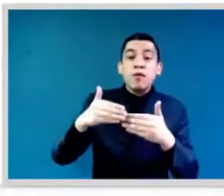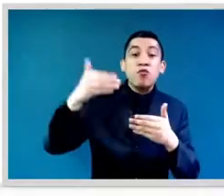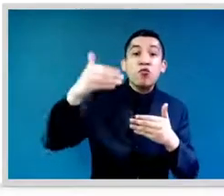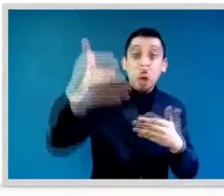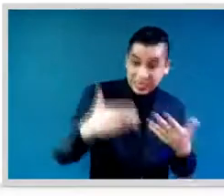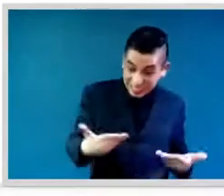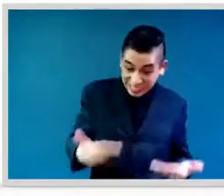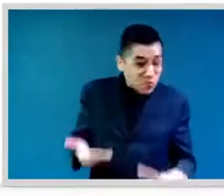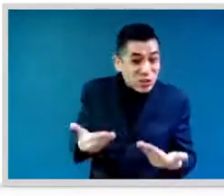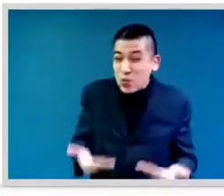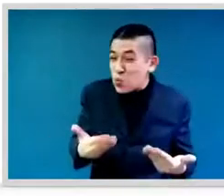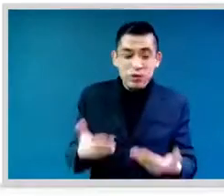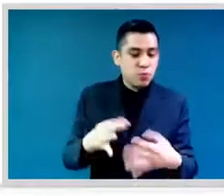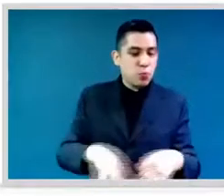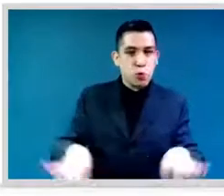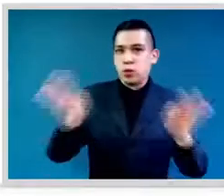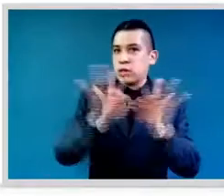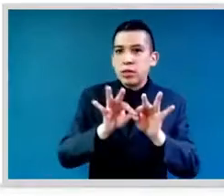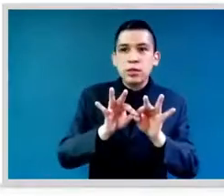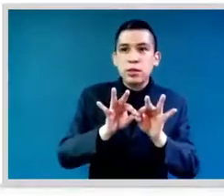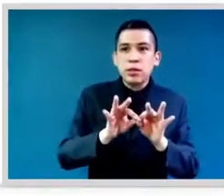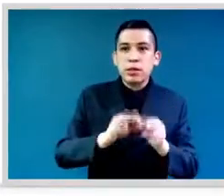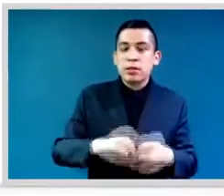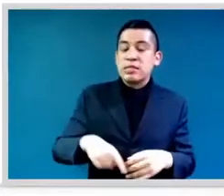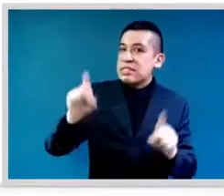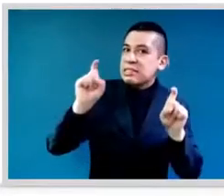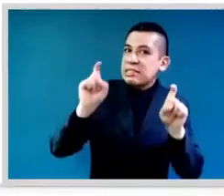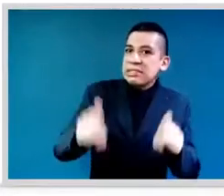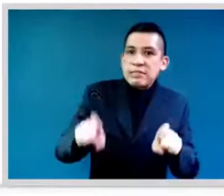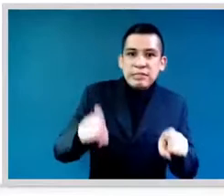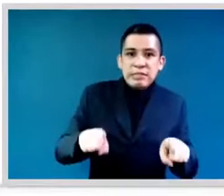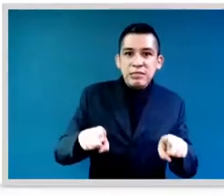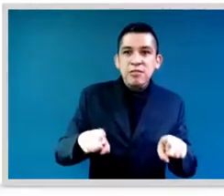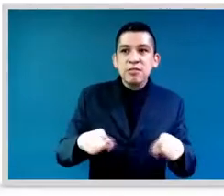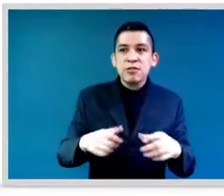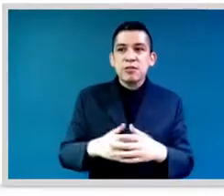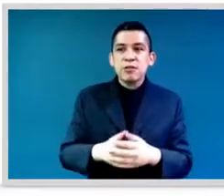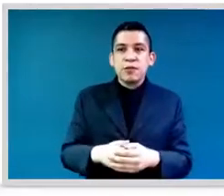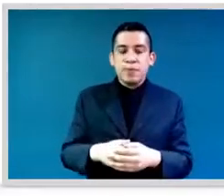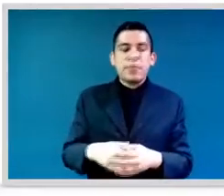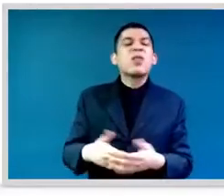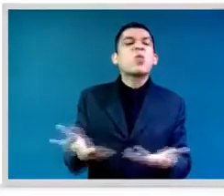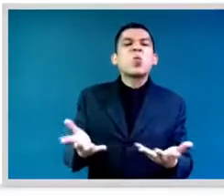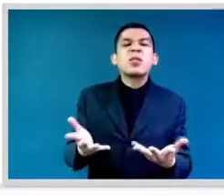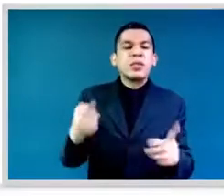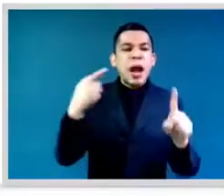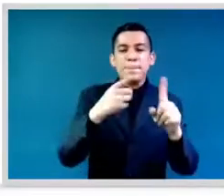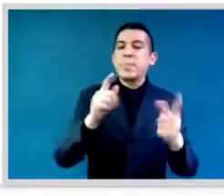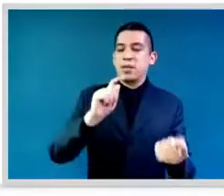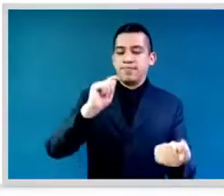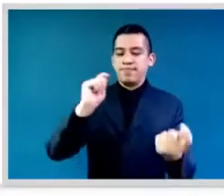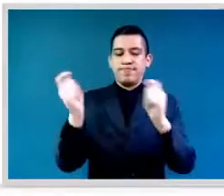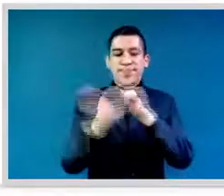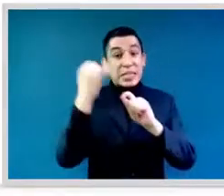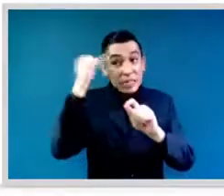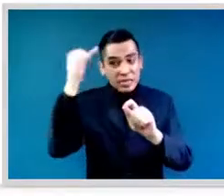que debemos llevar a construir nuevas formas de incidencia para reconstruir un sistema